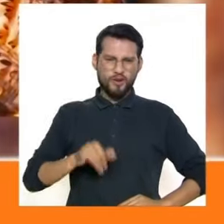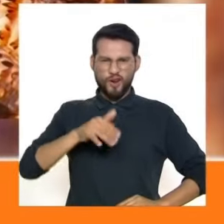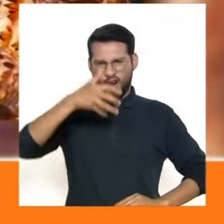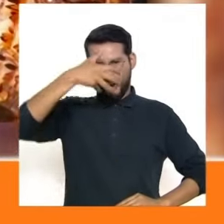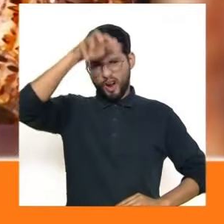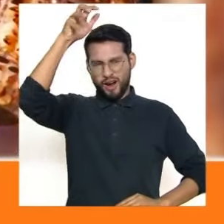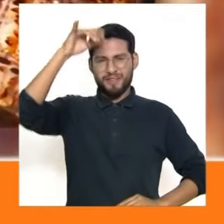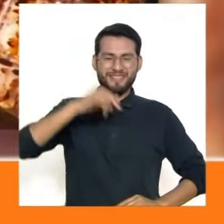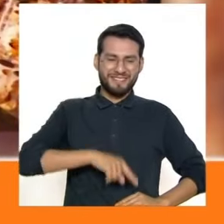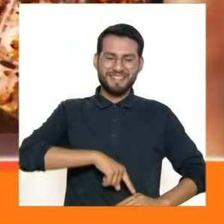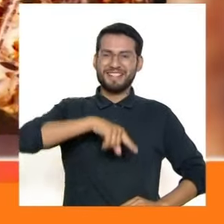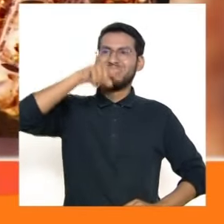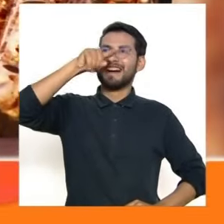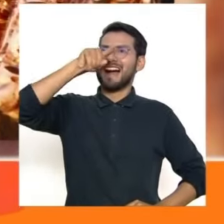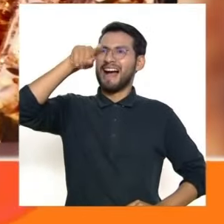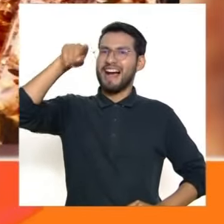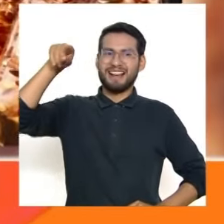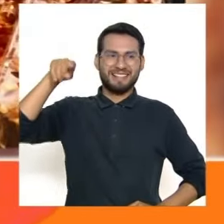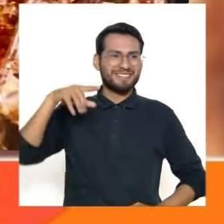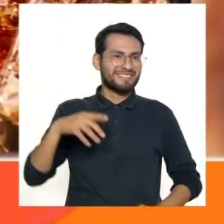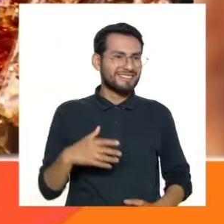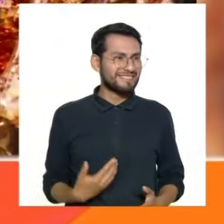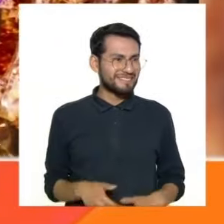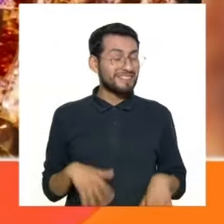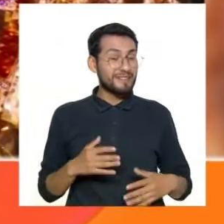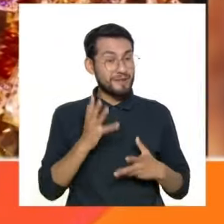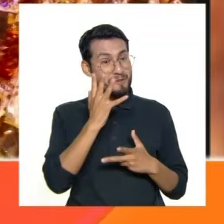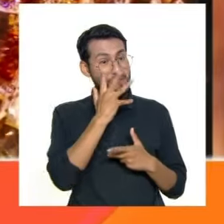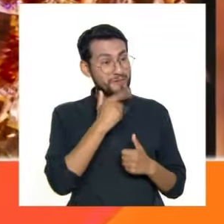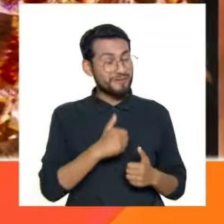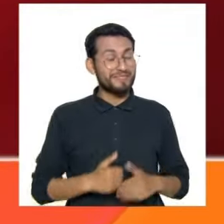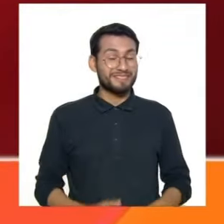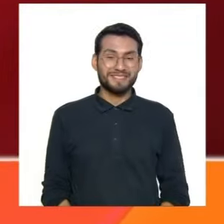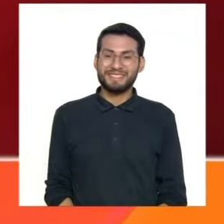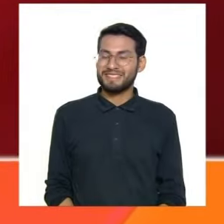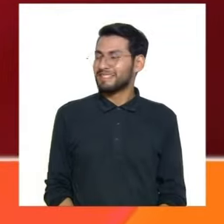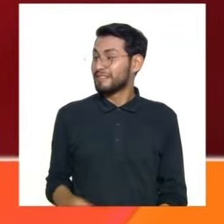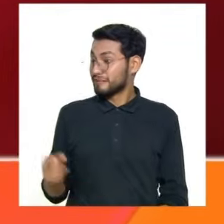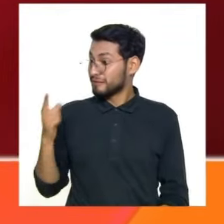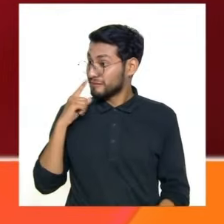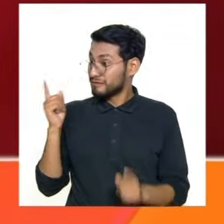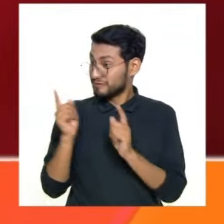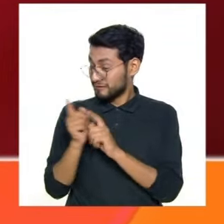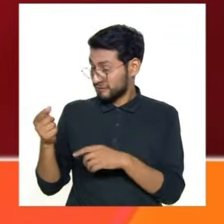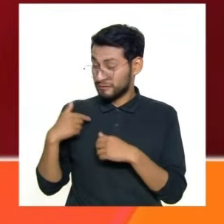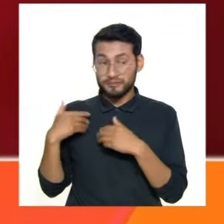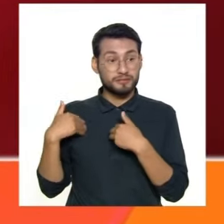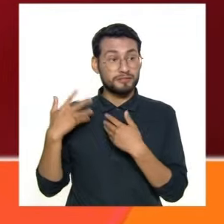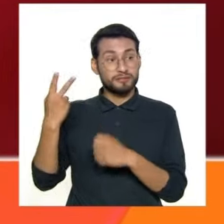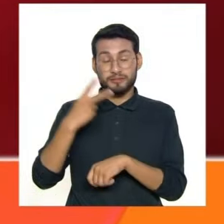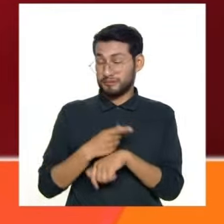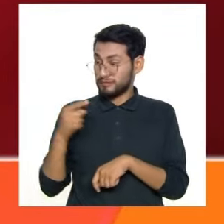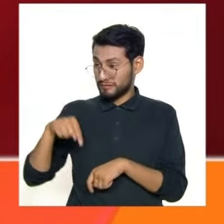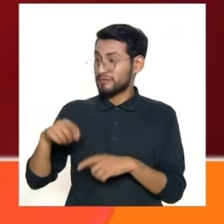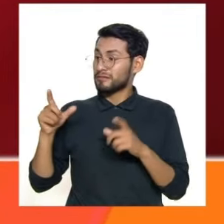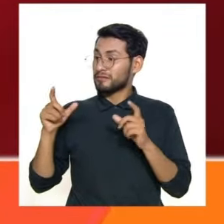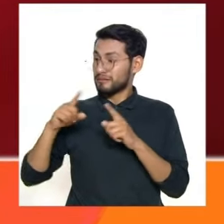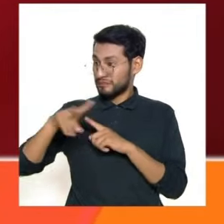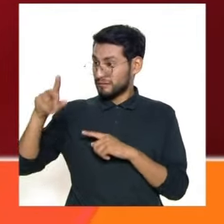no hasta los agudos estratosféricos que ella tiene no sea es bellísimo en realidad la la conociste No acá la tuvimos dos veces acá en el